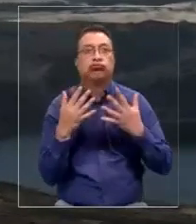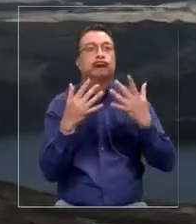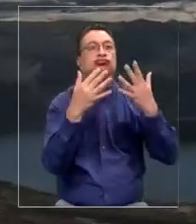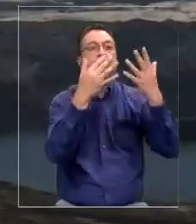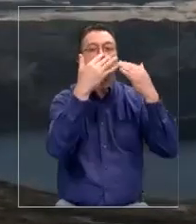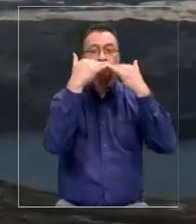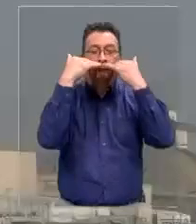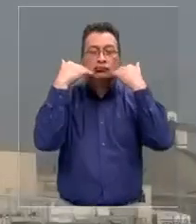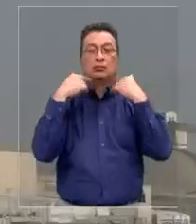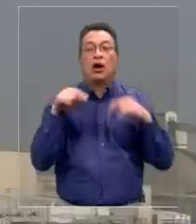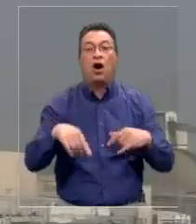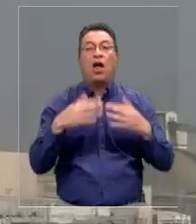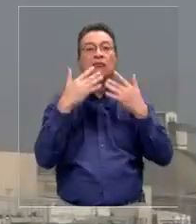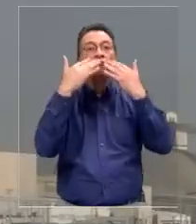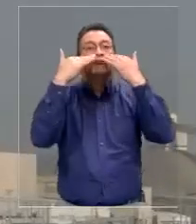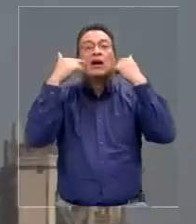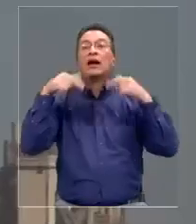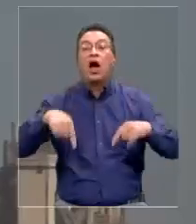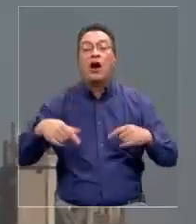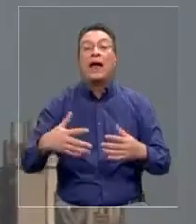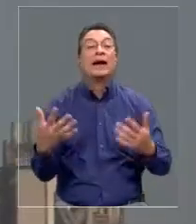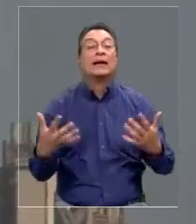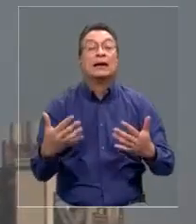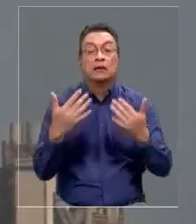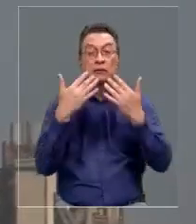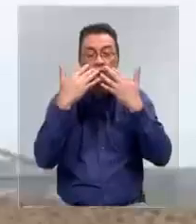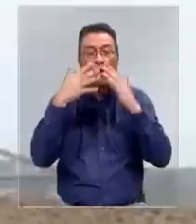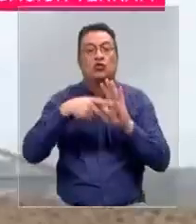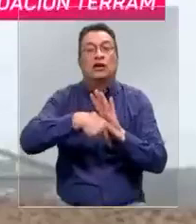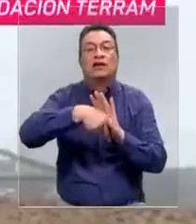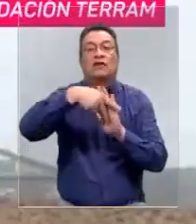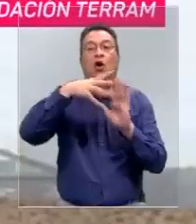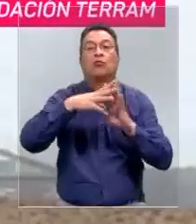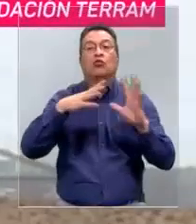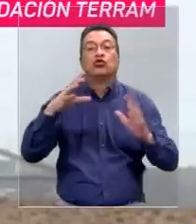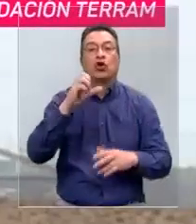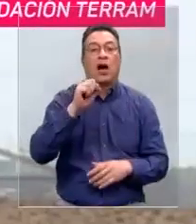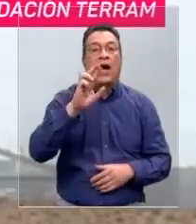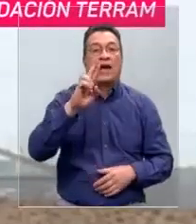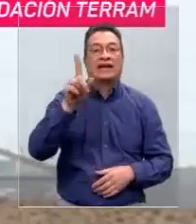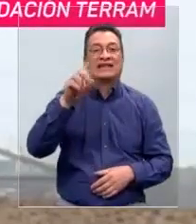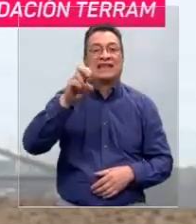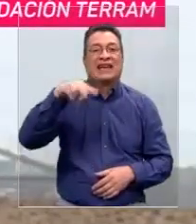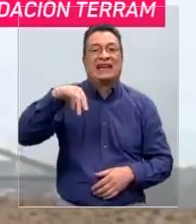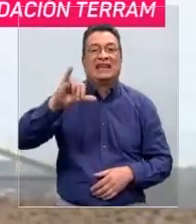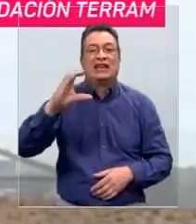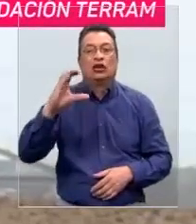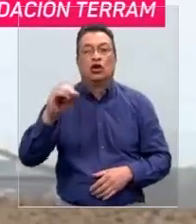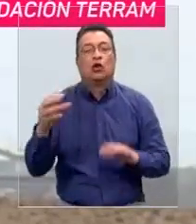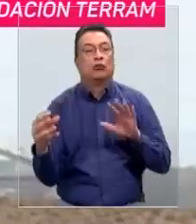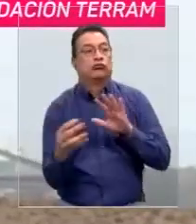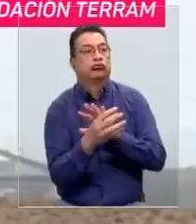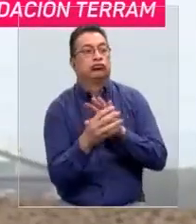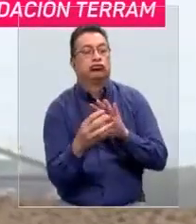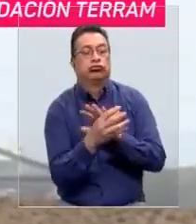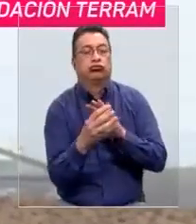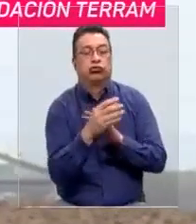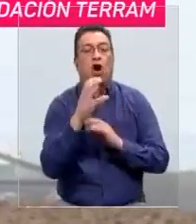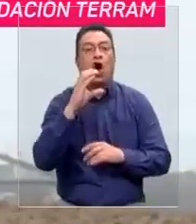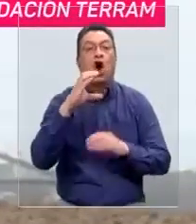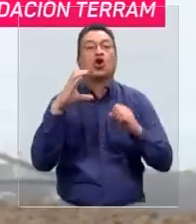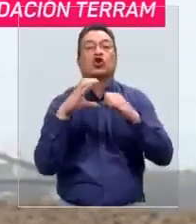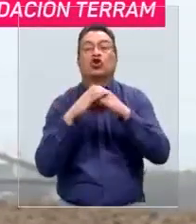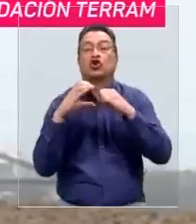¿Qué estamos respirando en este momento, Hernán? En este momento estamos respirando altos niveles de arsénico, producto de las emisiones de la fundición de